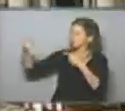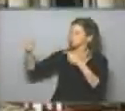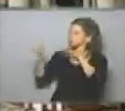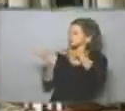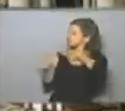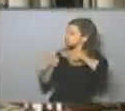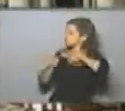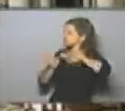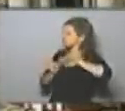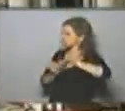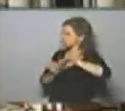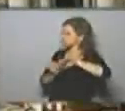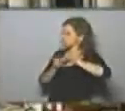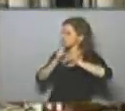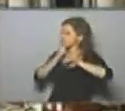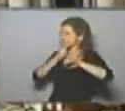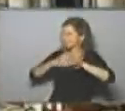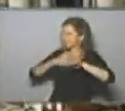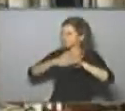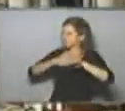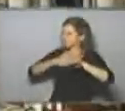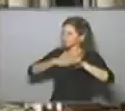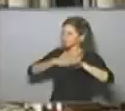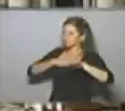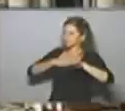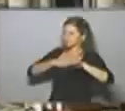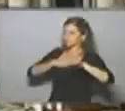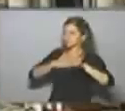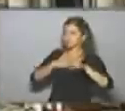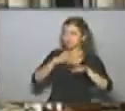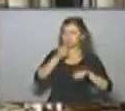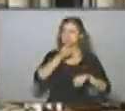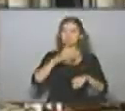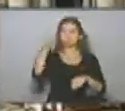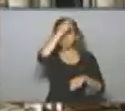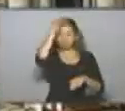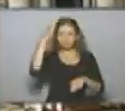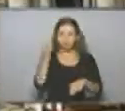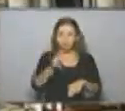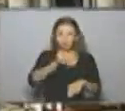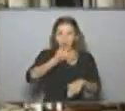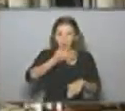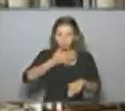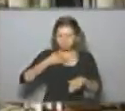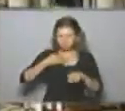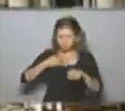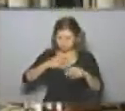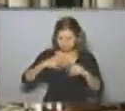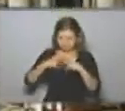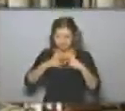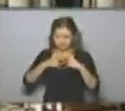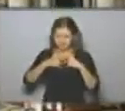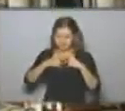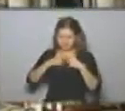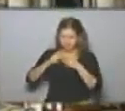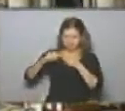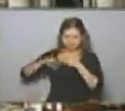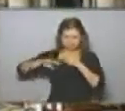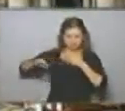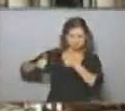porque no podemos acercarnos a recibir la Eucaristía y estar dividido entre nosotros, ¿no? Entonces es